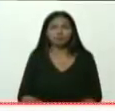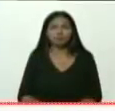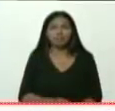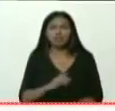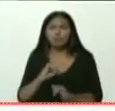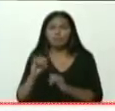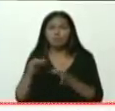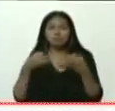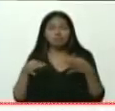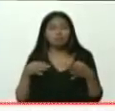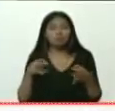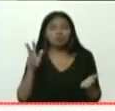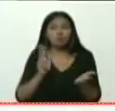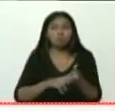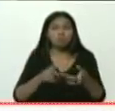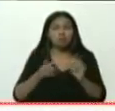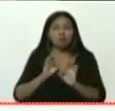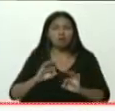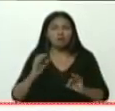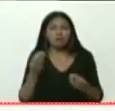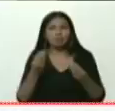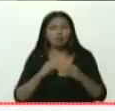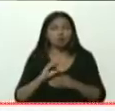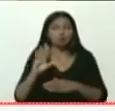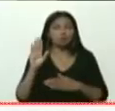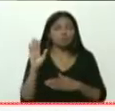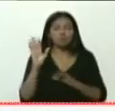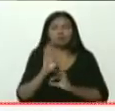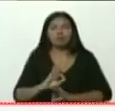sencillamente no cumplieron con nada de lo que se comprometieron.